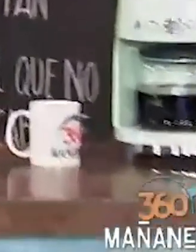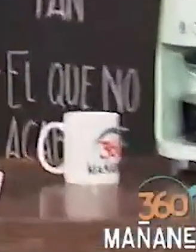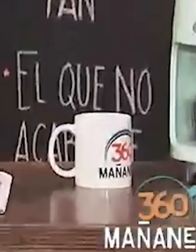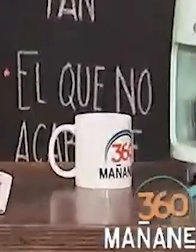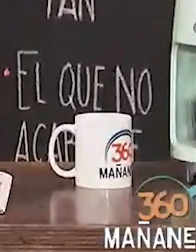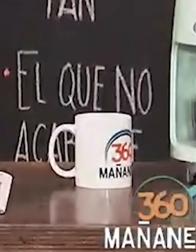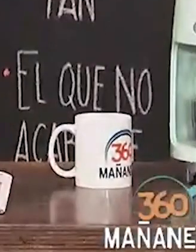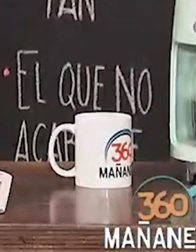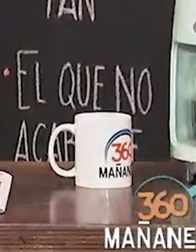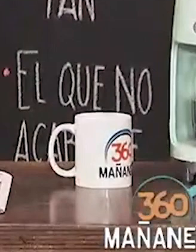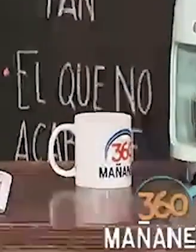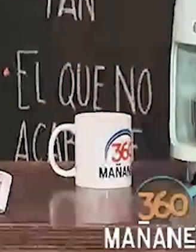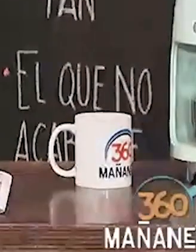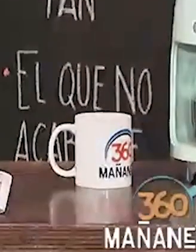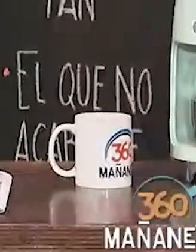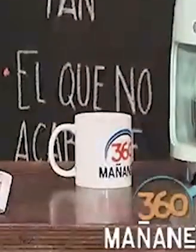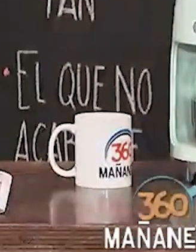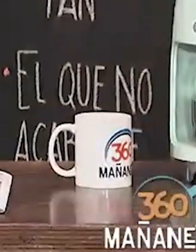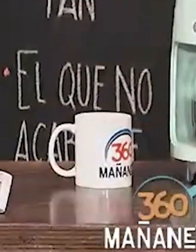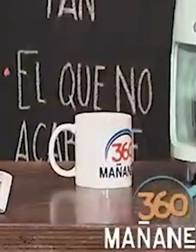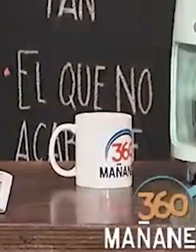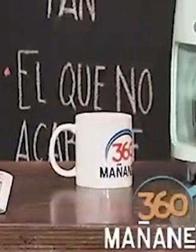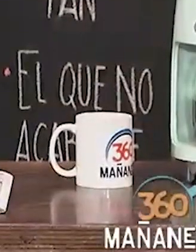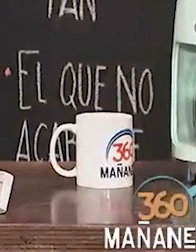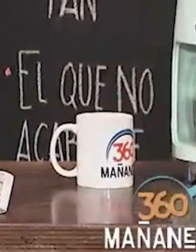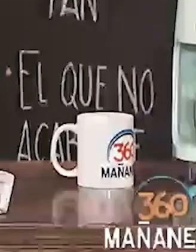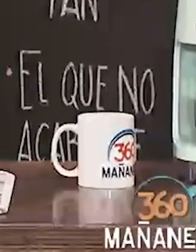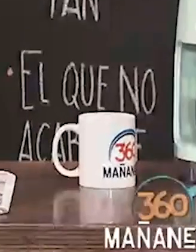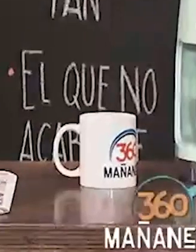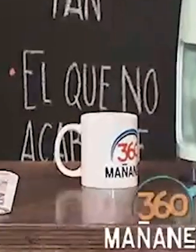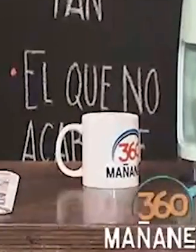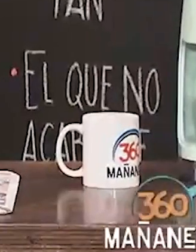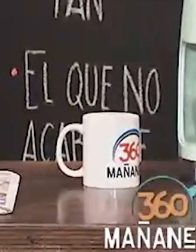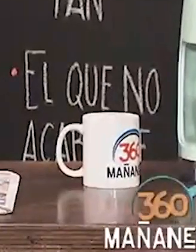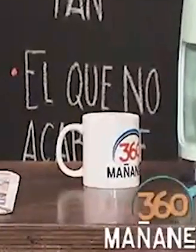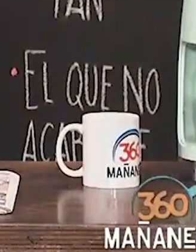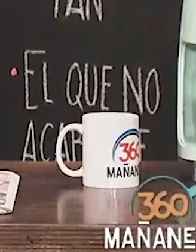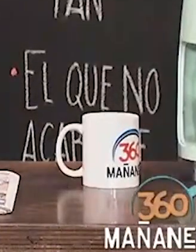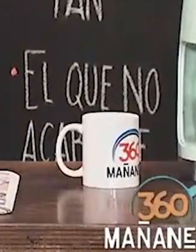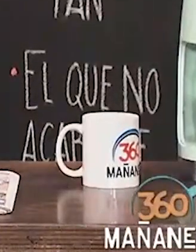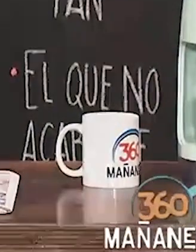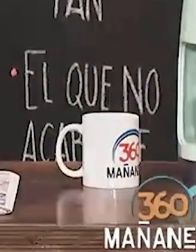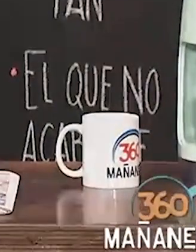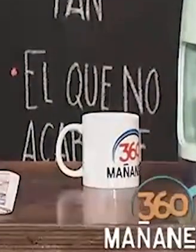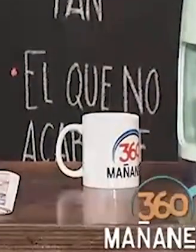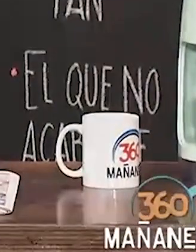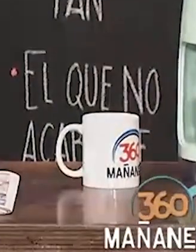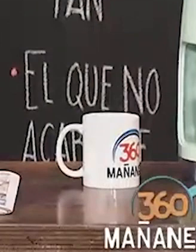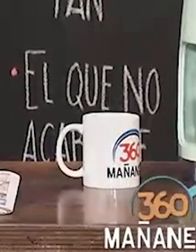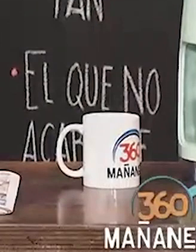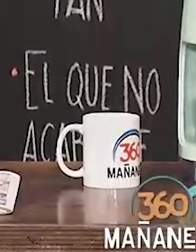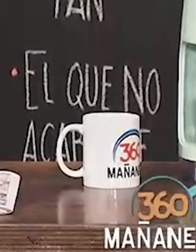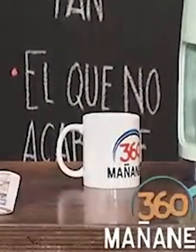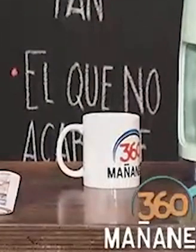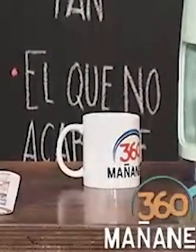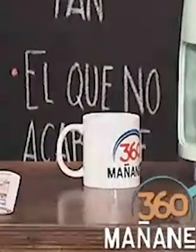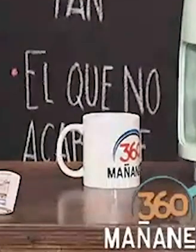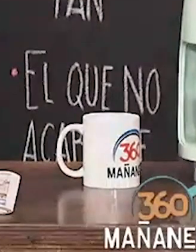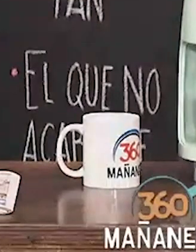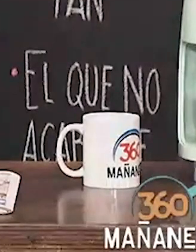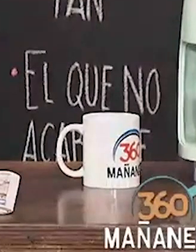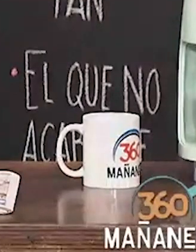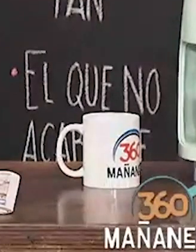Y destacar que se ha confirmado que fuerzas de Israel rescataron varios cuerpos de personas que